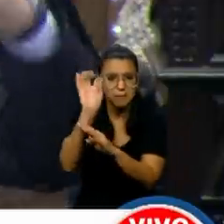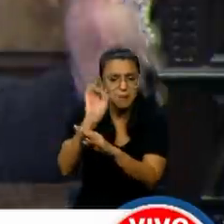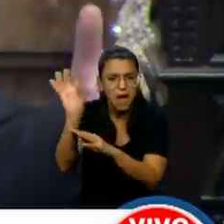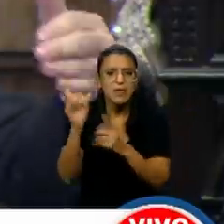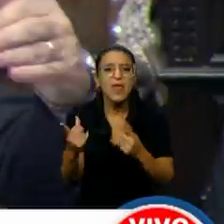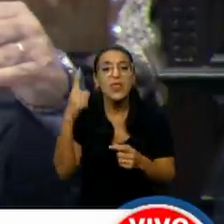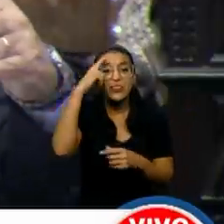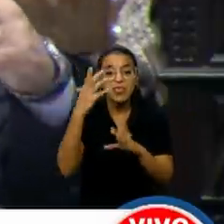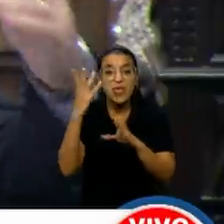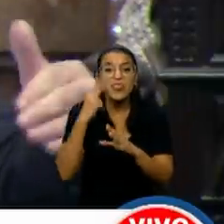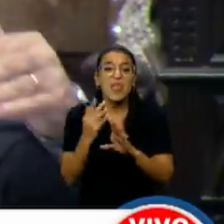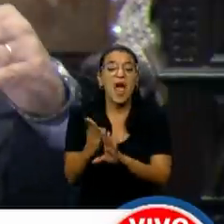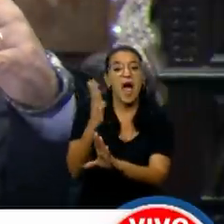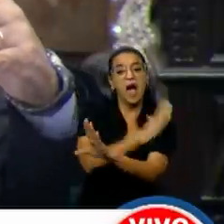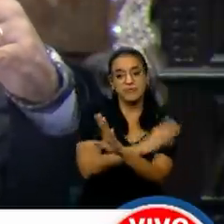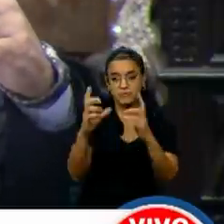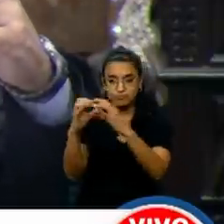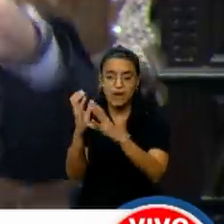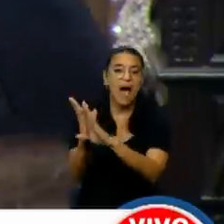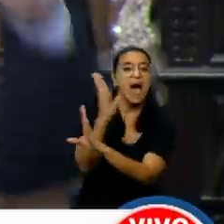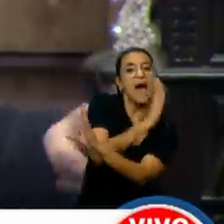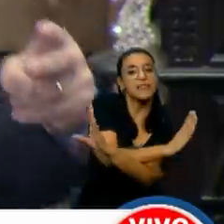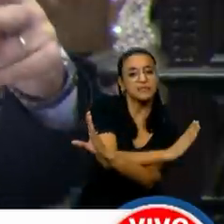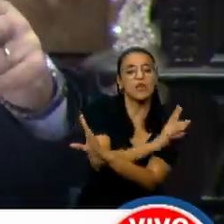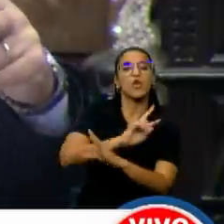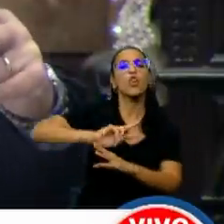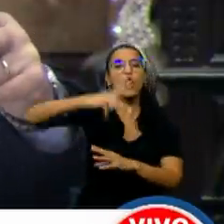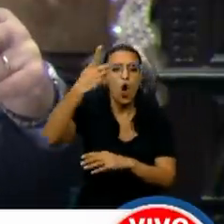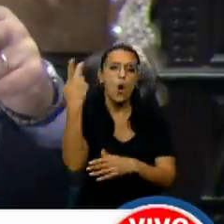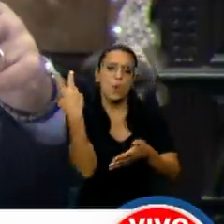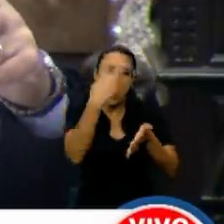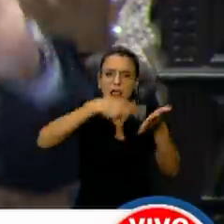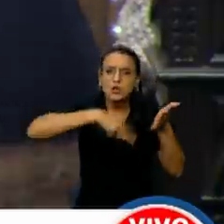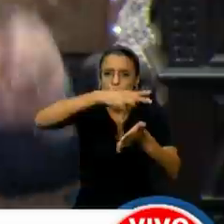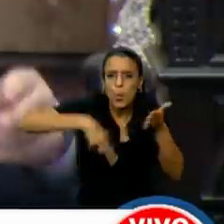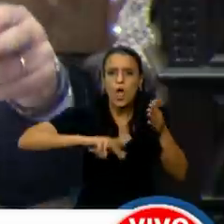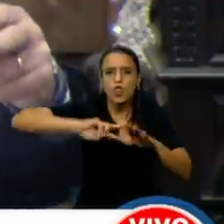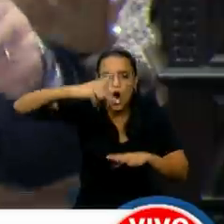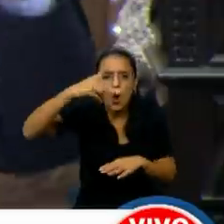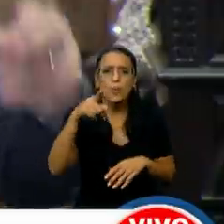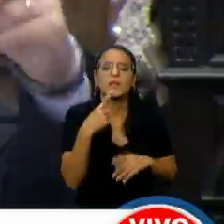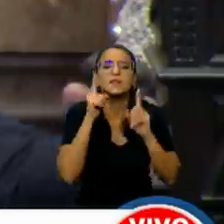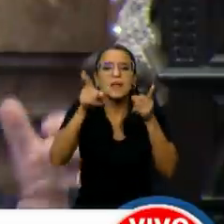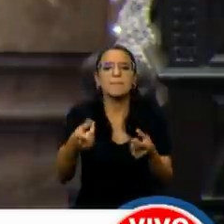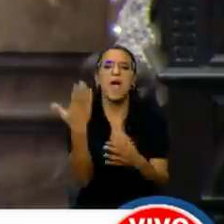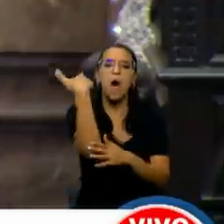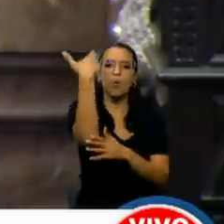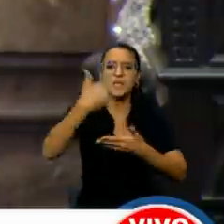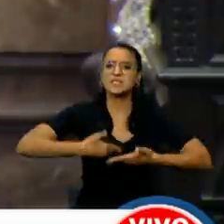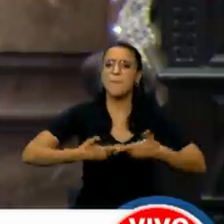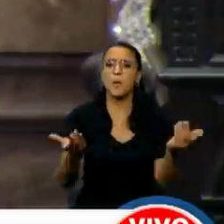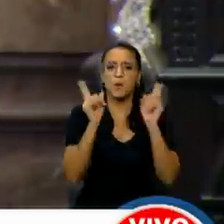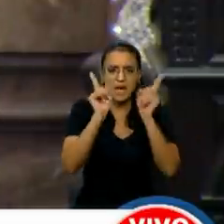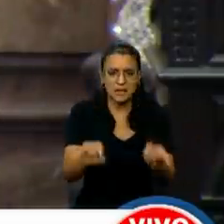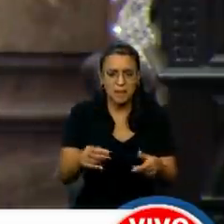10 día antes del tratamiento con doble lectura y al medio audiencia pública